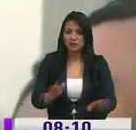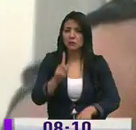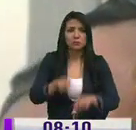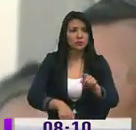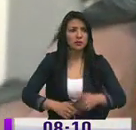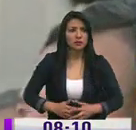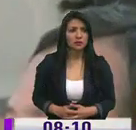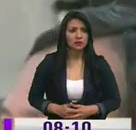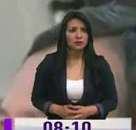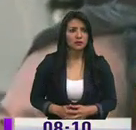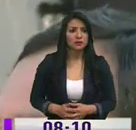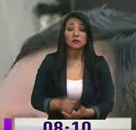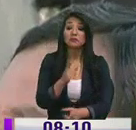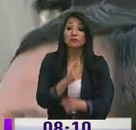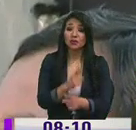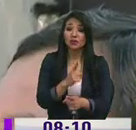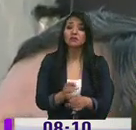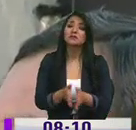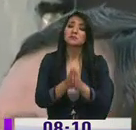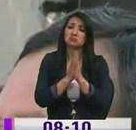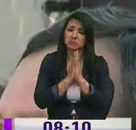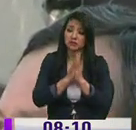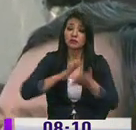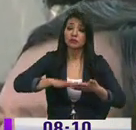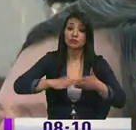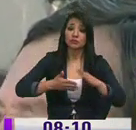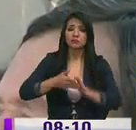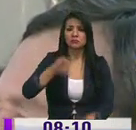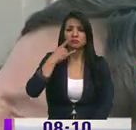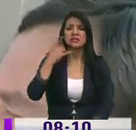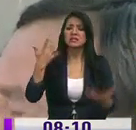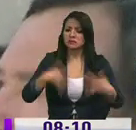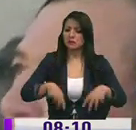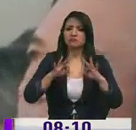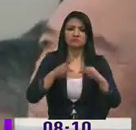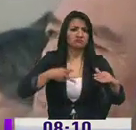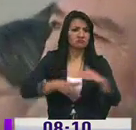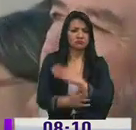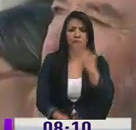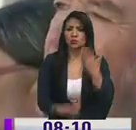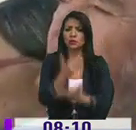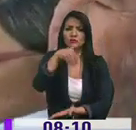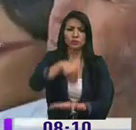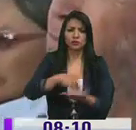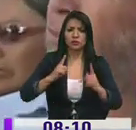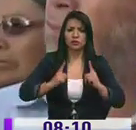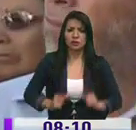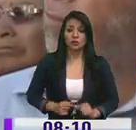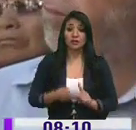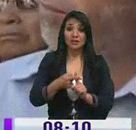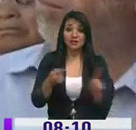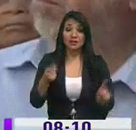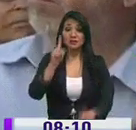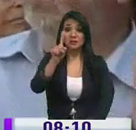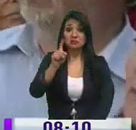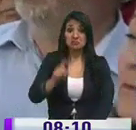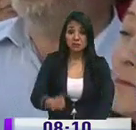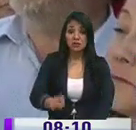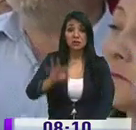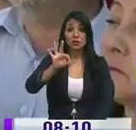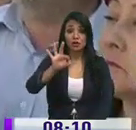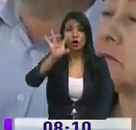apropiado. Por eso exigimos como comunidad pomasqueña que ya se nos entregue el centro de salud que desde 1980